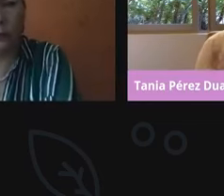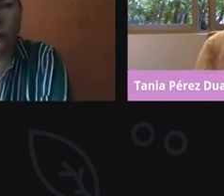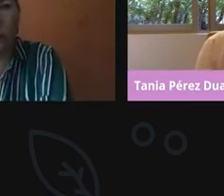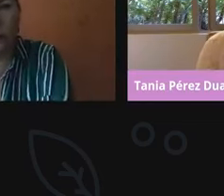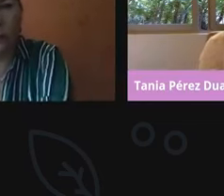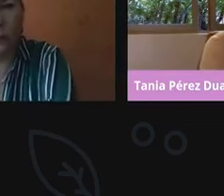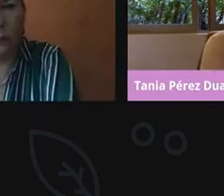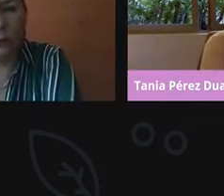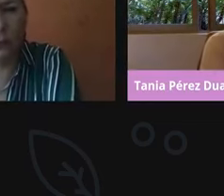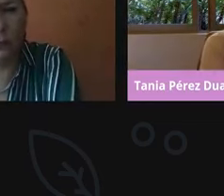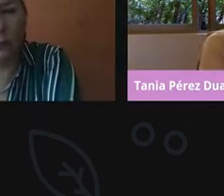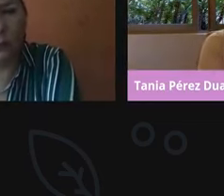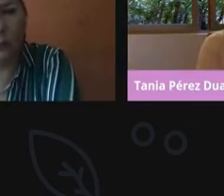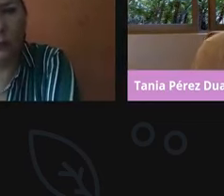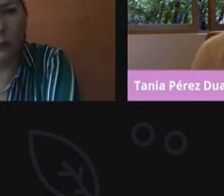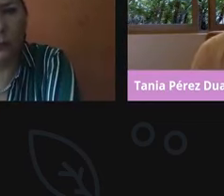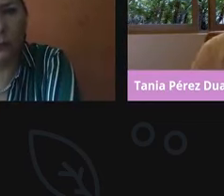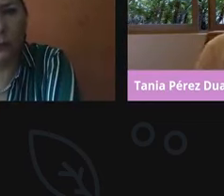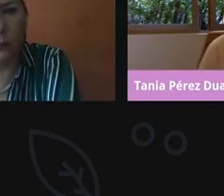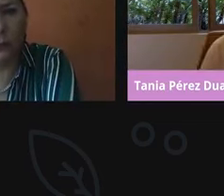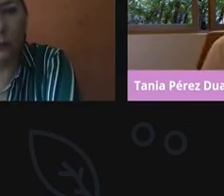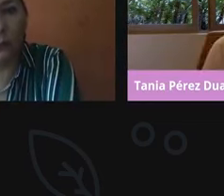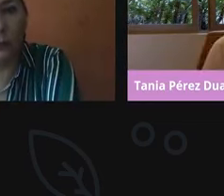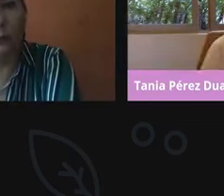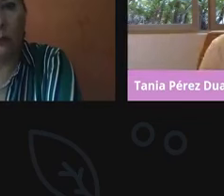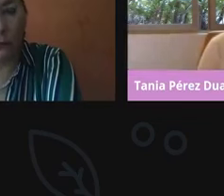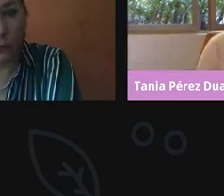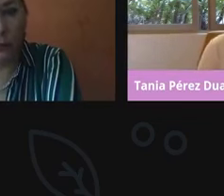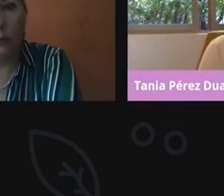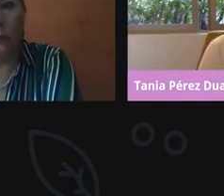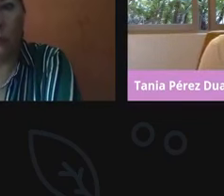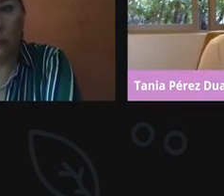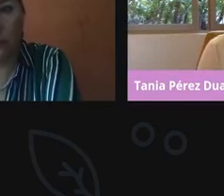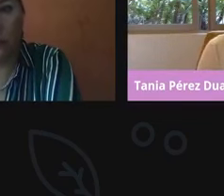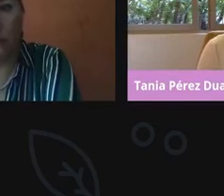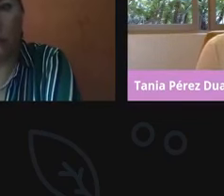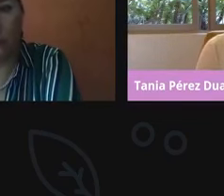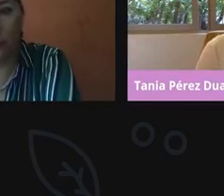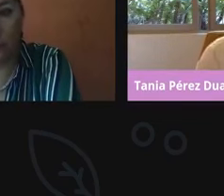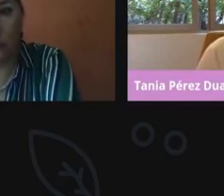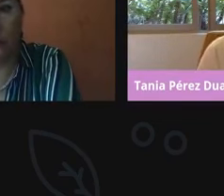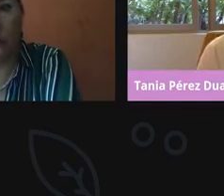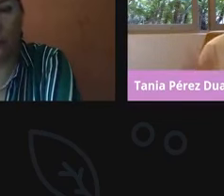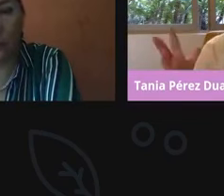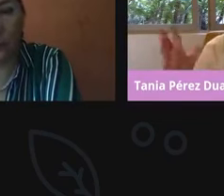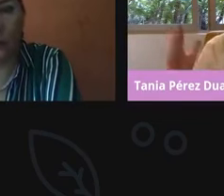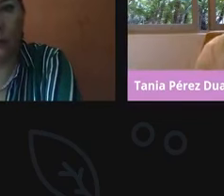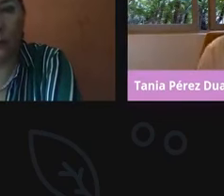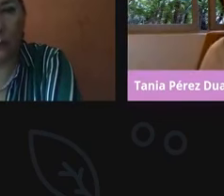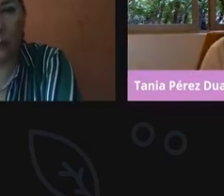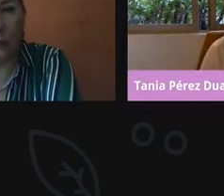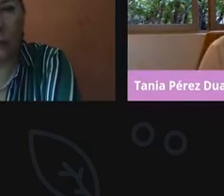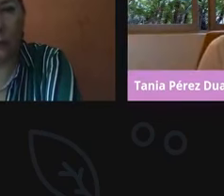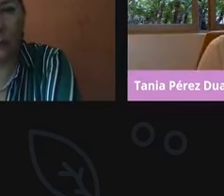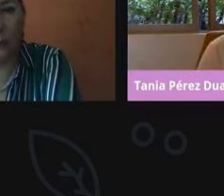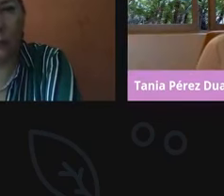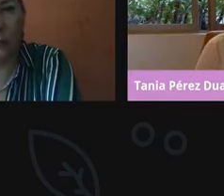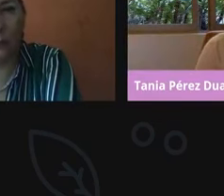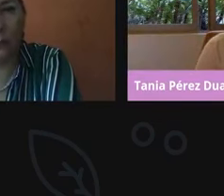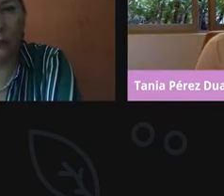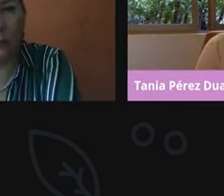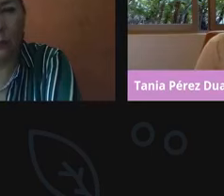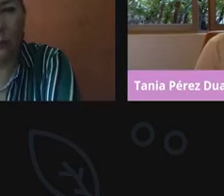de ahí es donde podemos como empezar a platicar un poquito de lo que es el TOC y de todo lo que ahora sí que